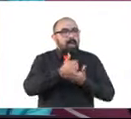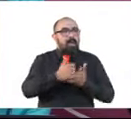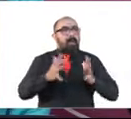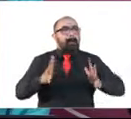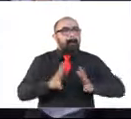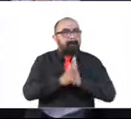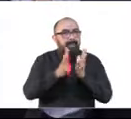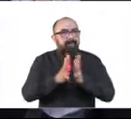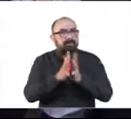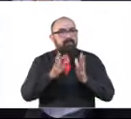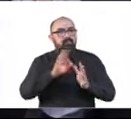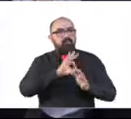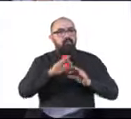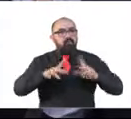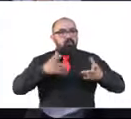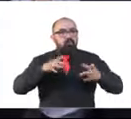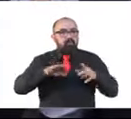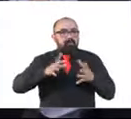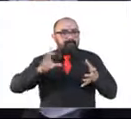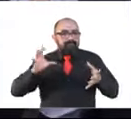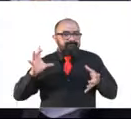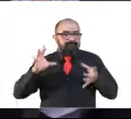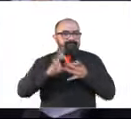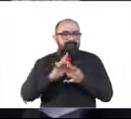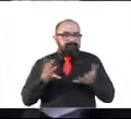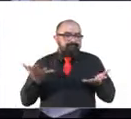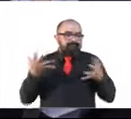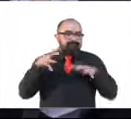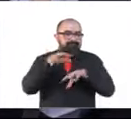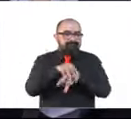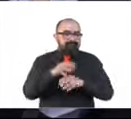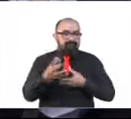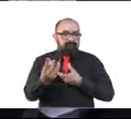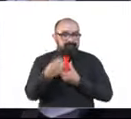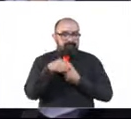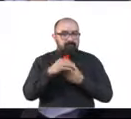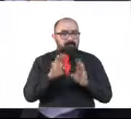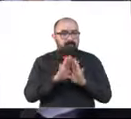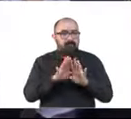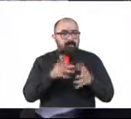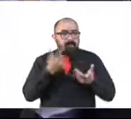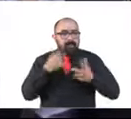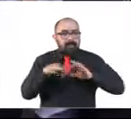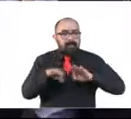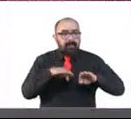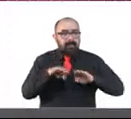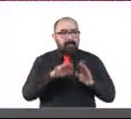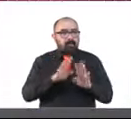del medio ambiente como parte de inclusión, integración y de sus derechos? Gracias.